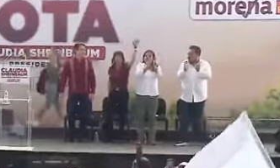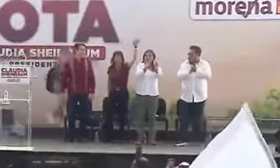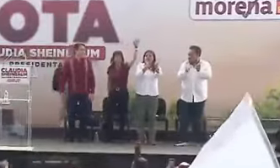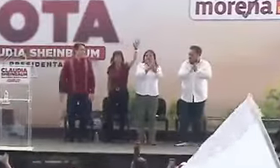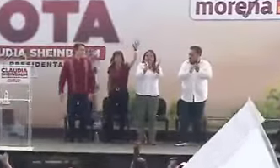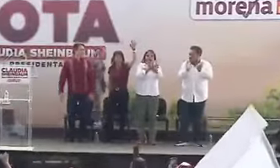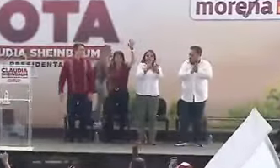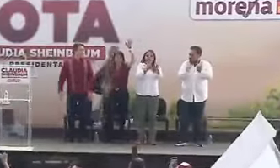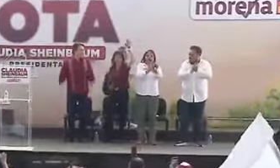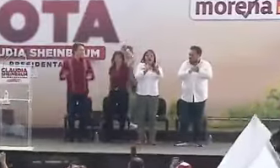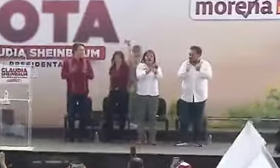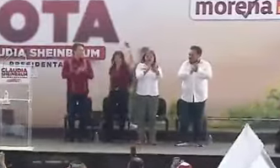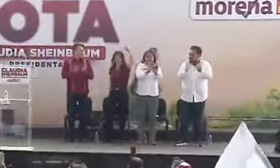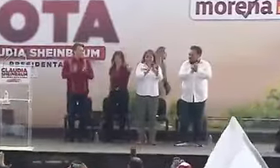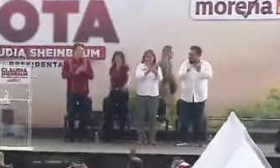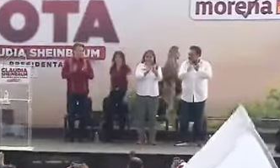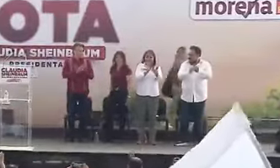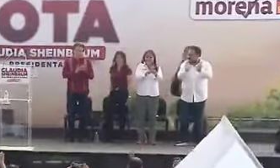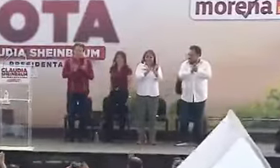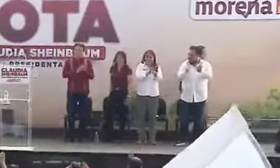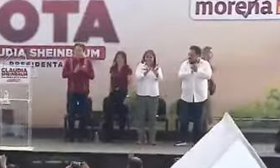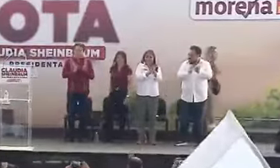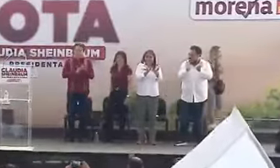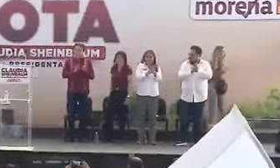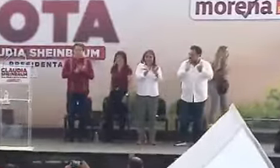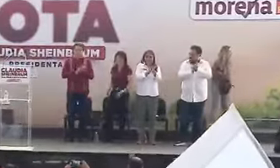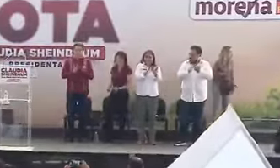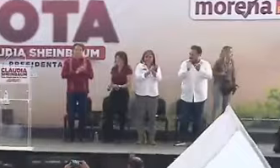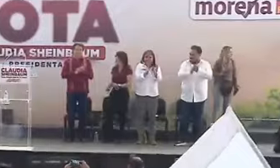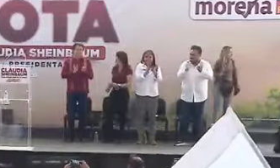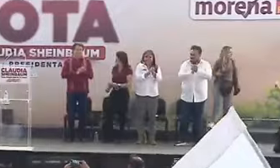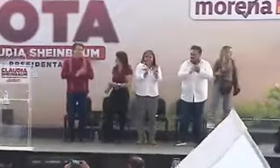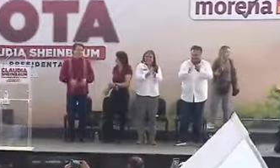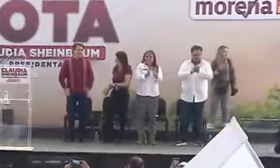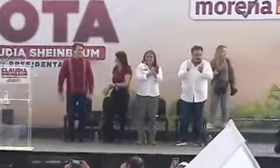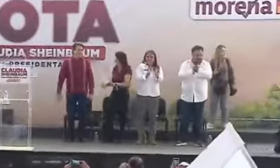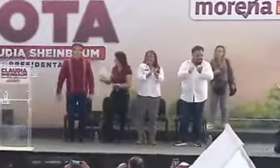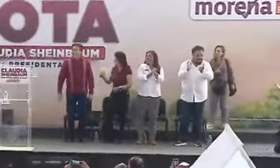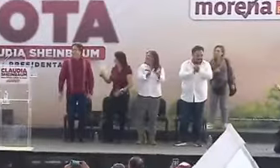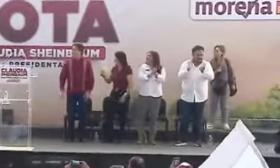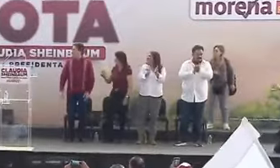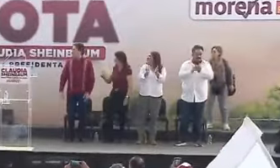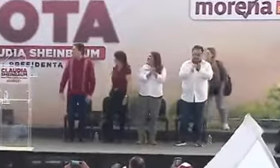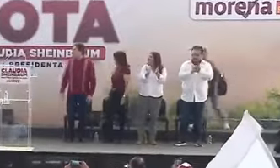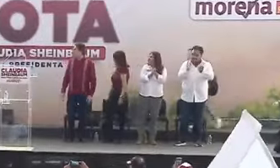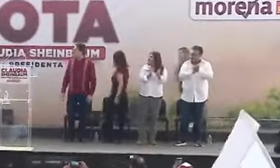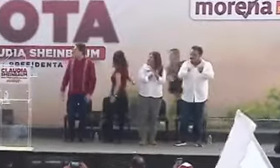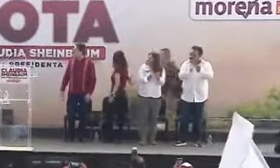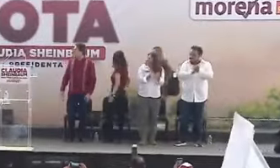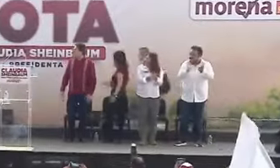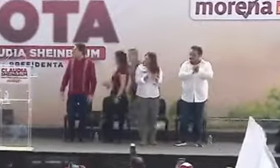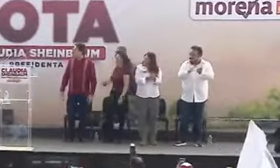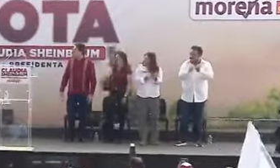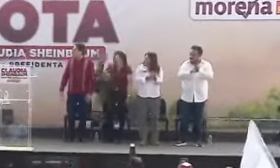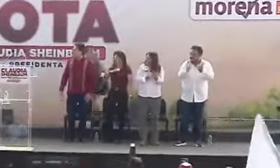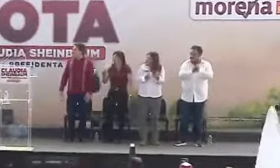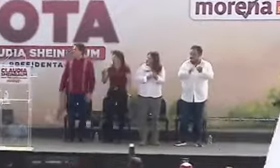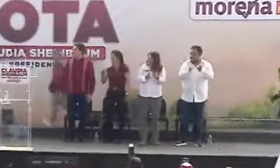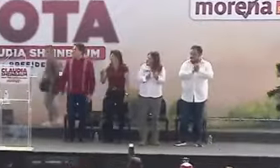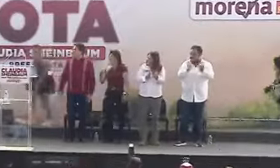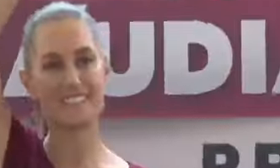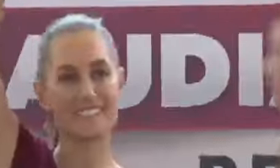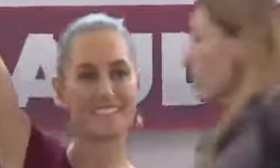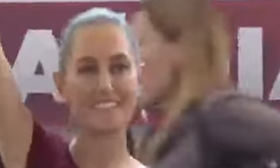de la República por el Estado de México. Y no puede faltar nuestra invitada especial, nuestra candidata de la